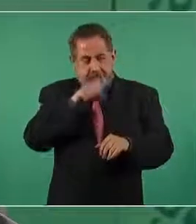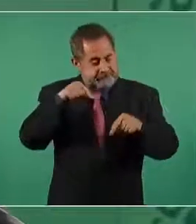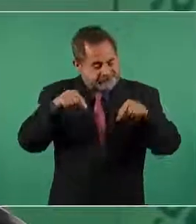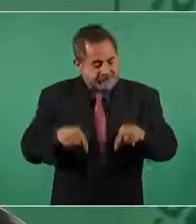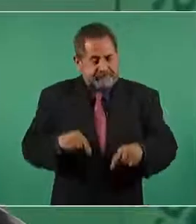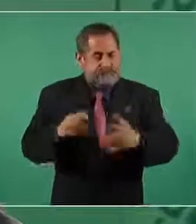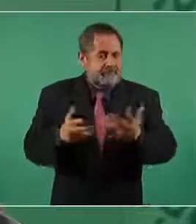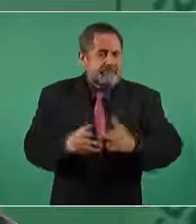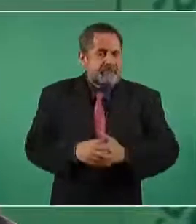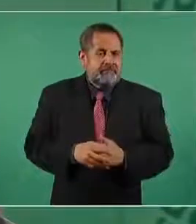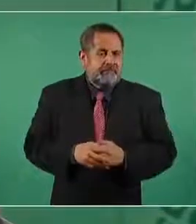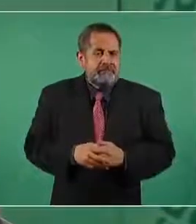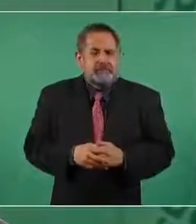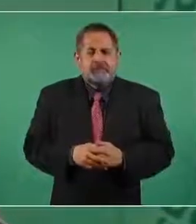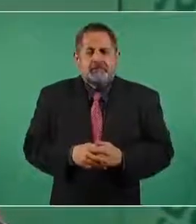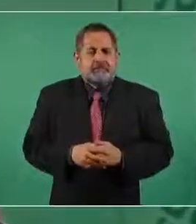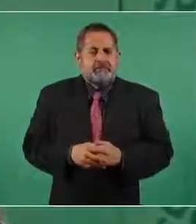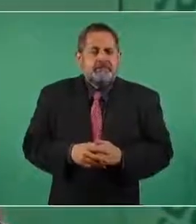Nada más